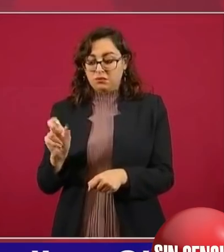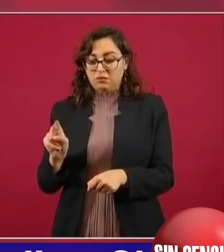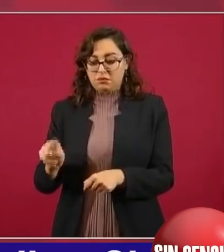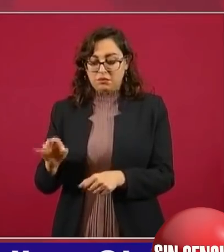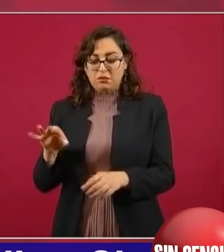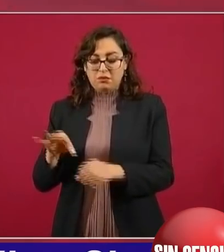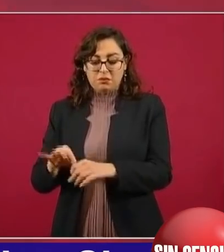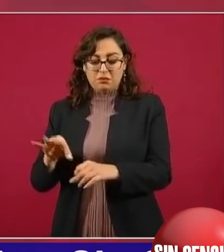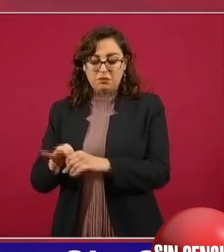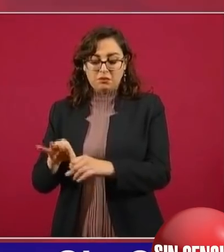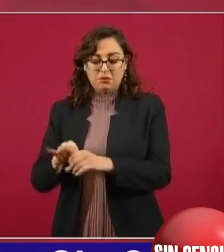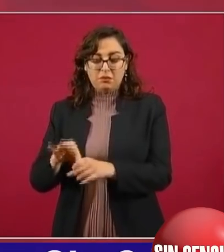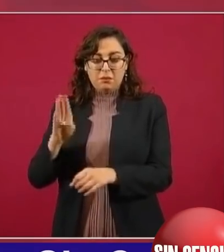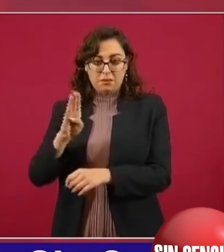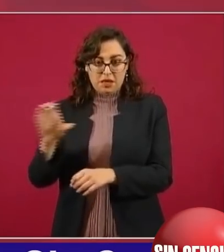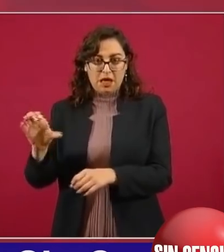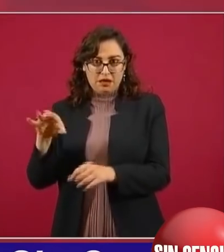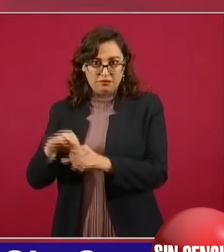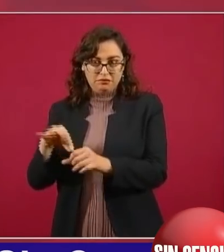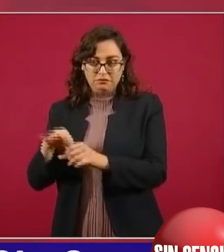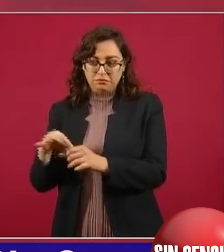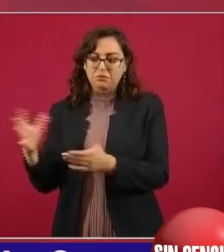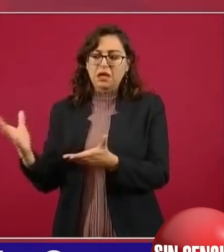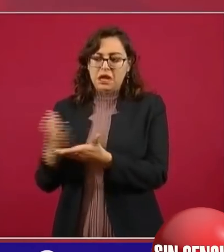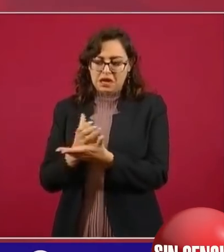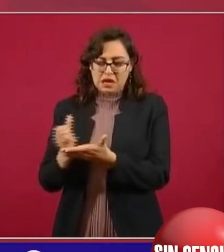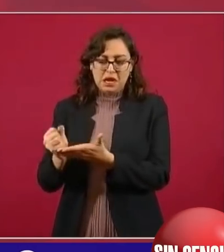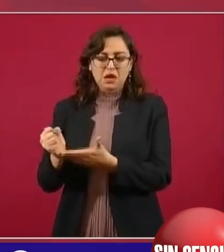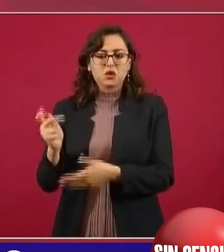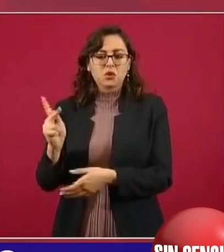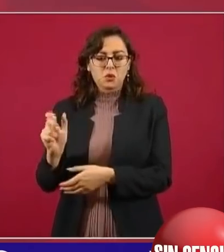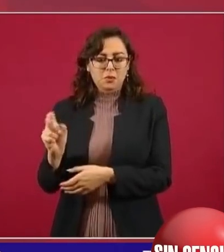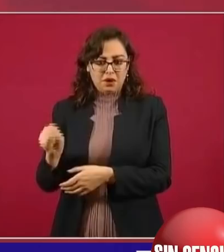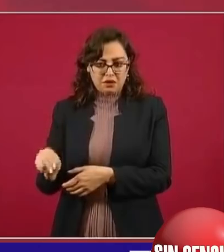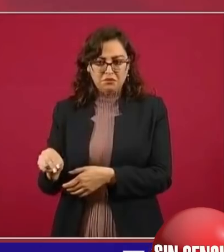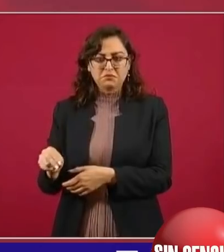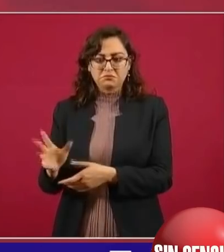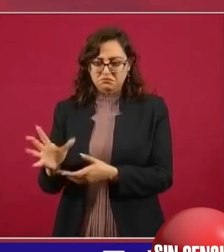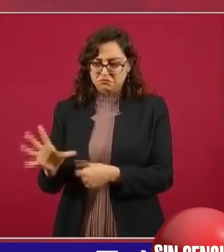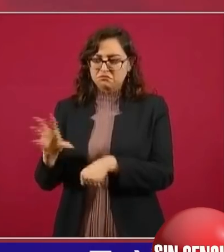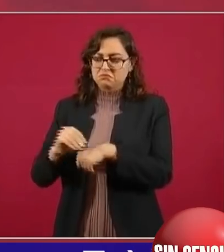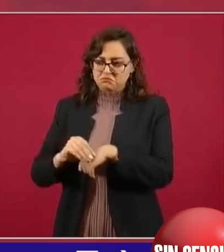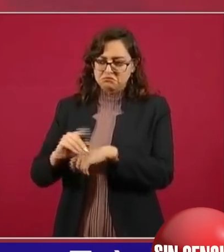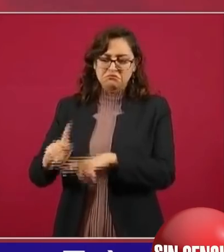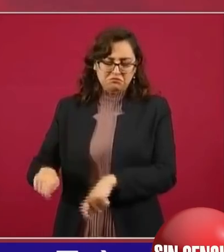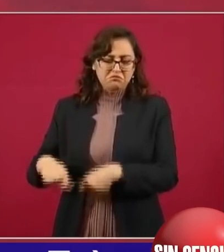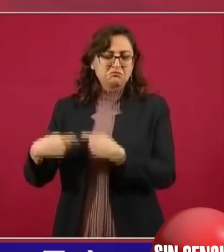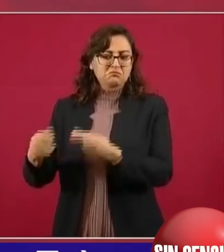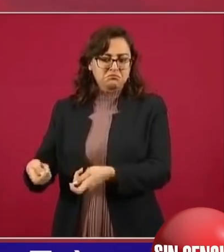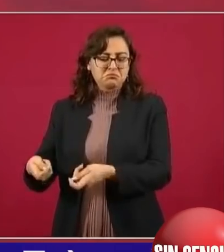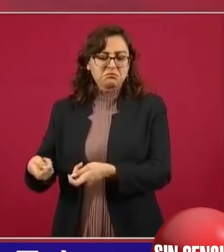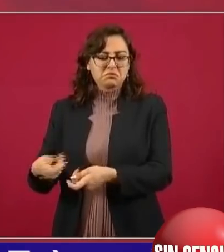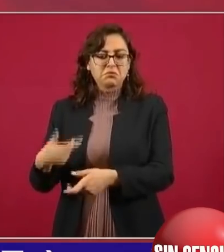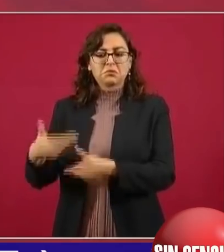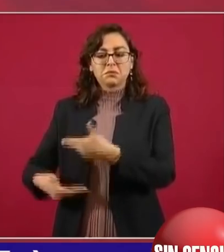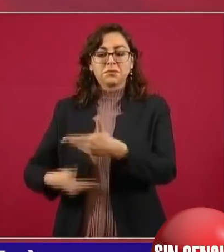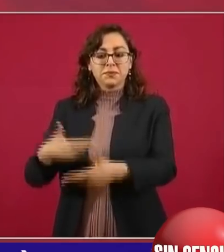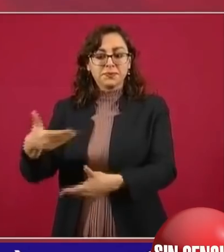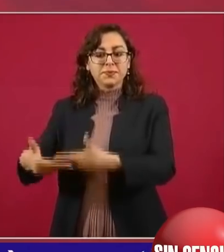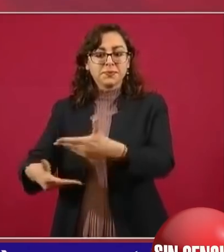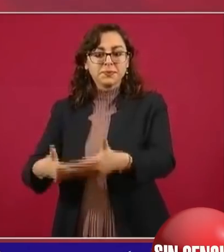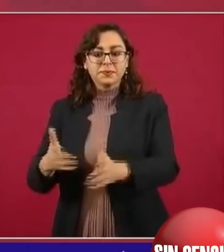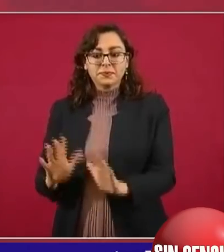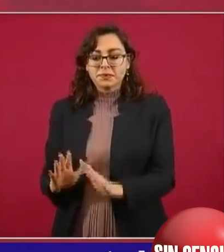Baja California, pero les permitieron, les dieron facilidades, no